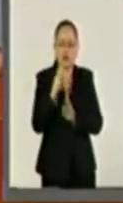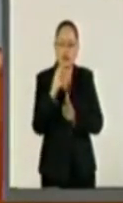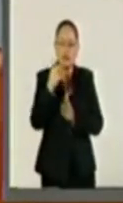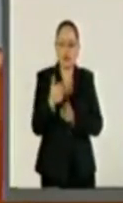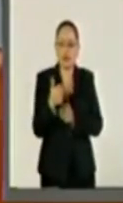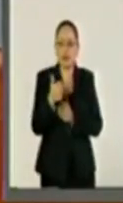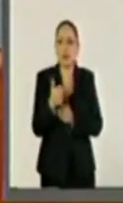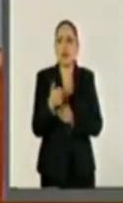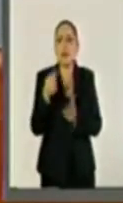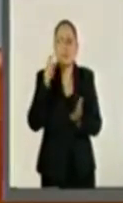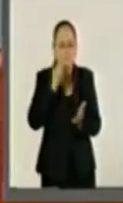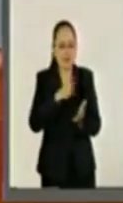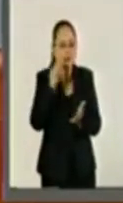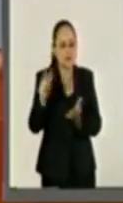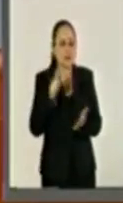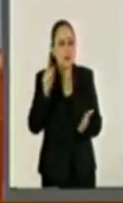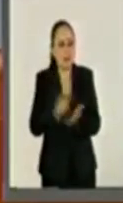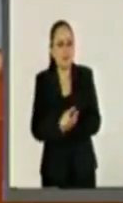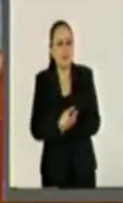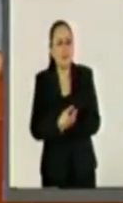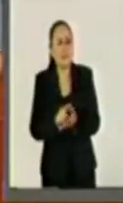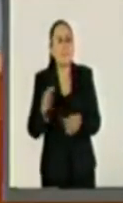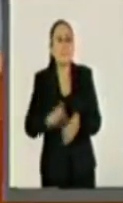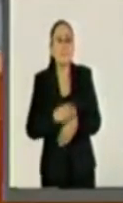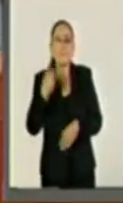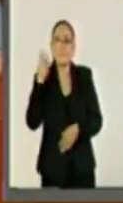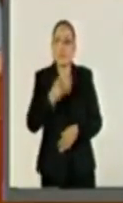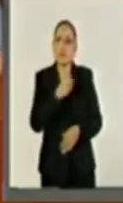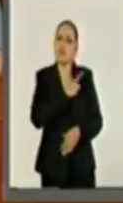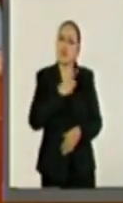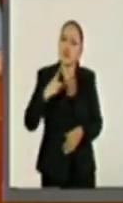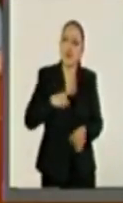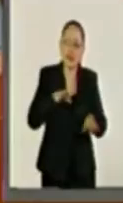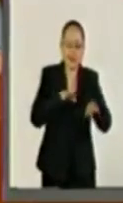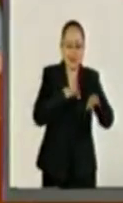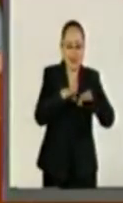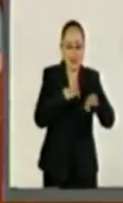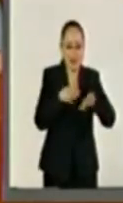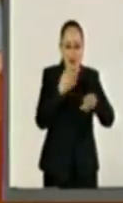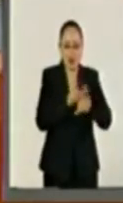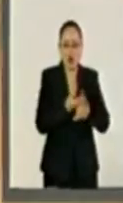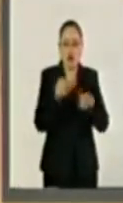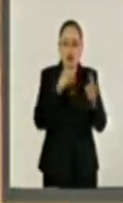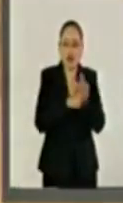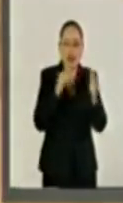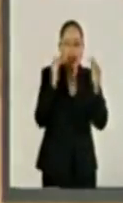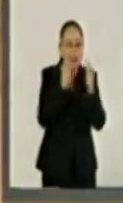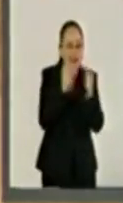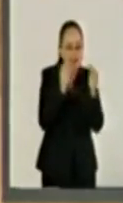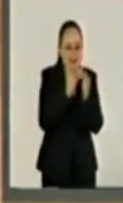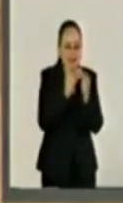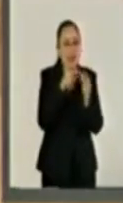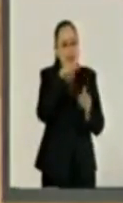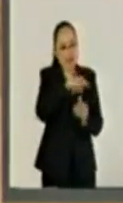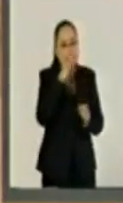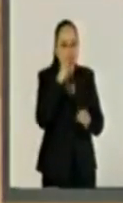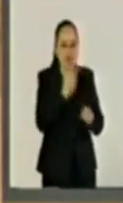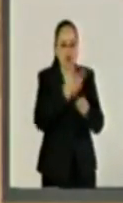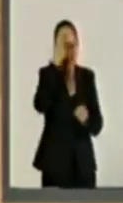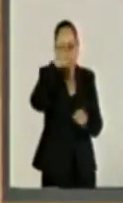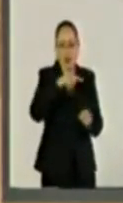136 de esta ley, por lo que toca a los trabajadores domésticos, esto es, a